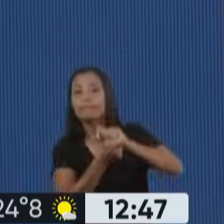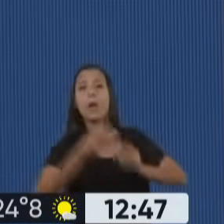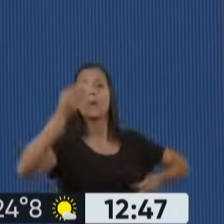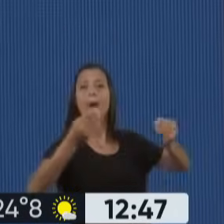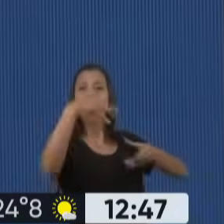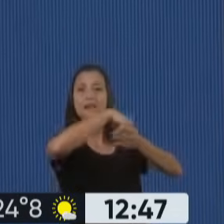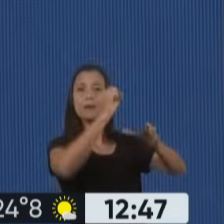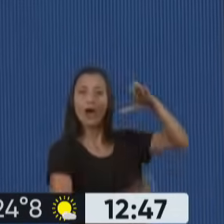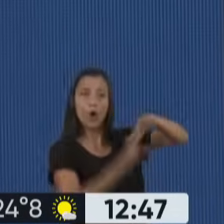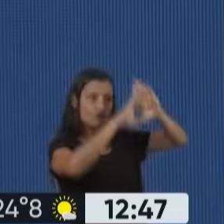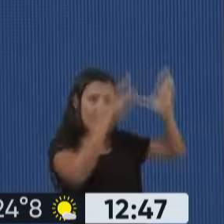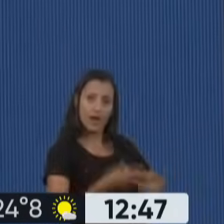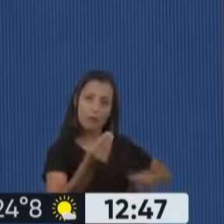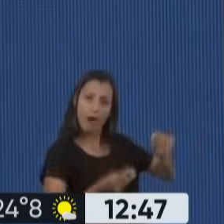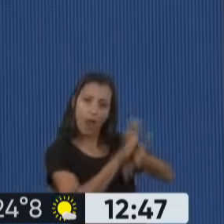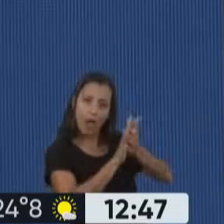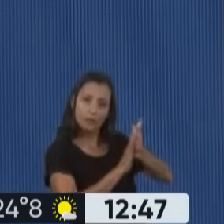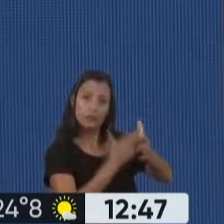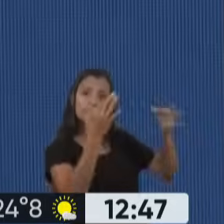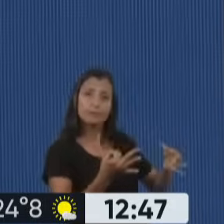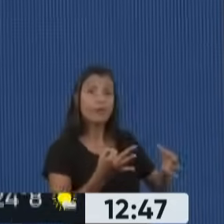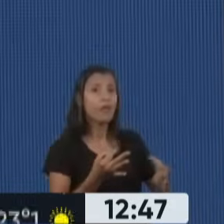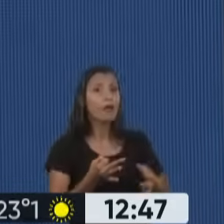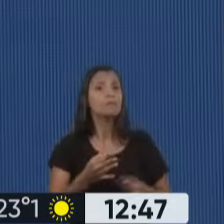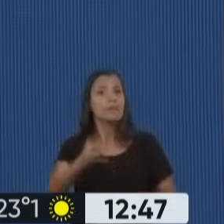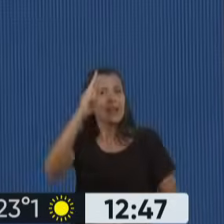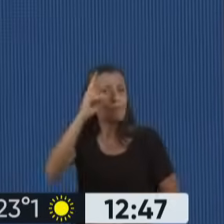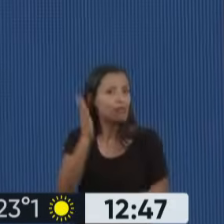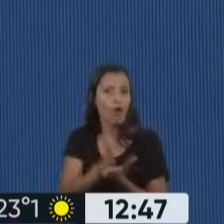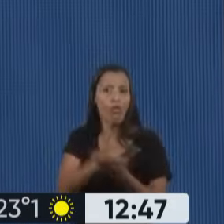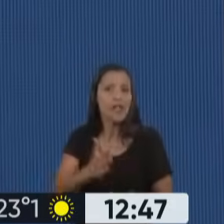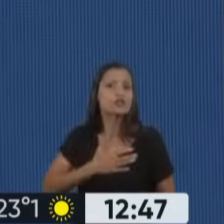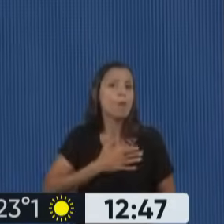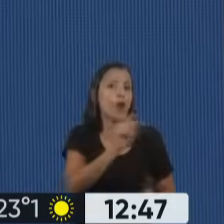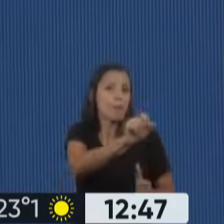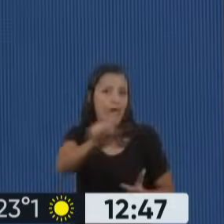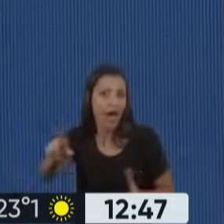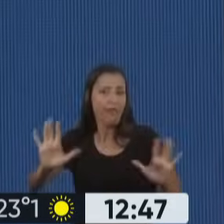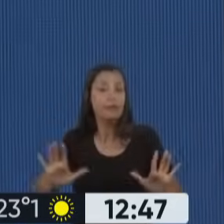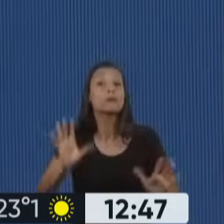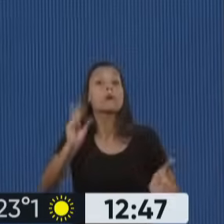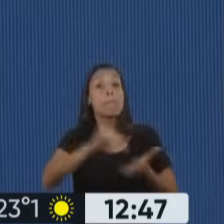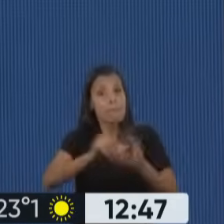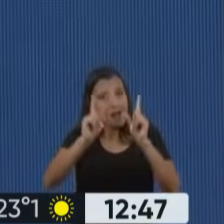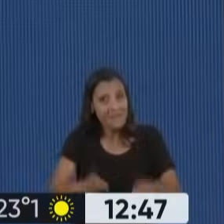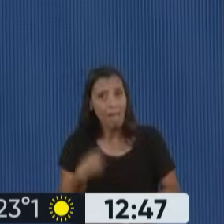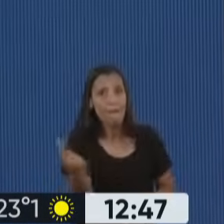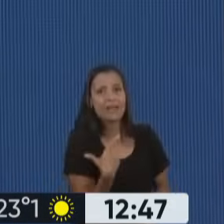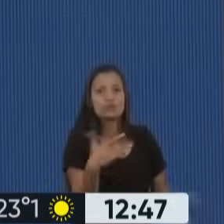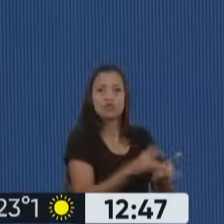del Banco Central fue hecho respetando los derechos de propiedad. No solo eso, sino que además